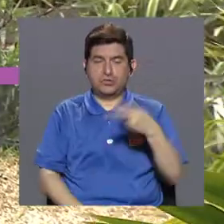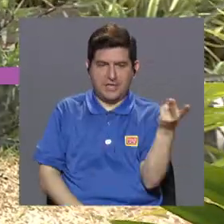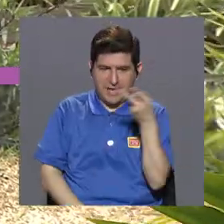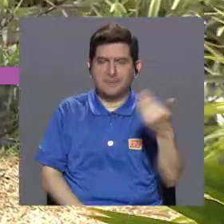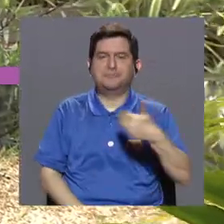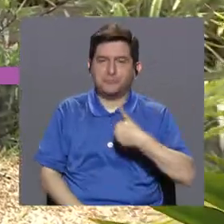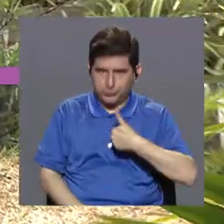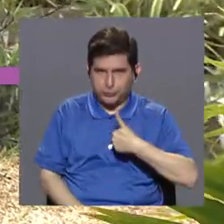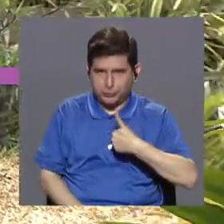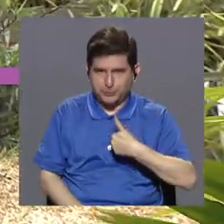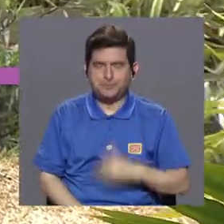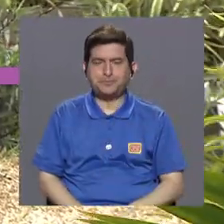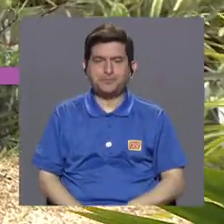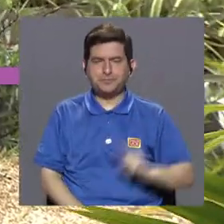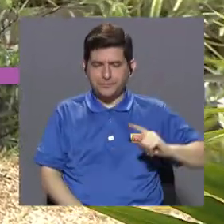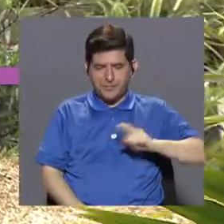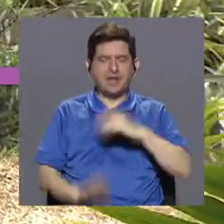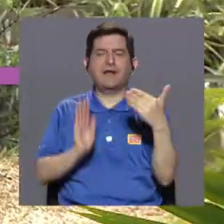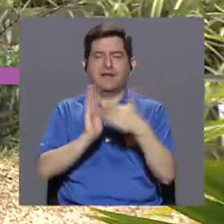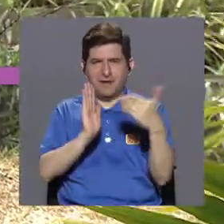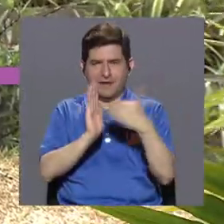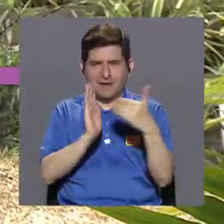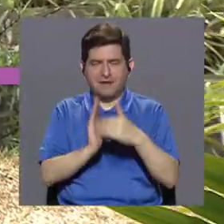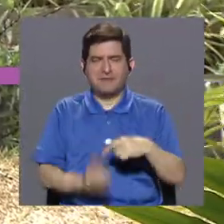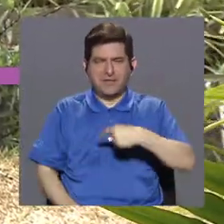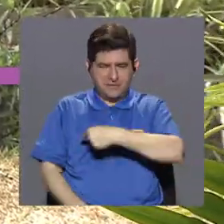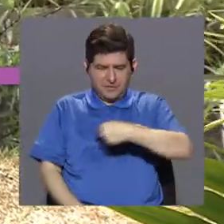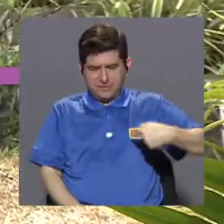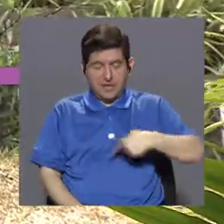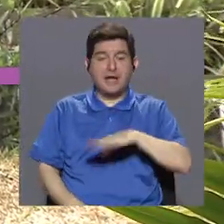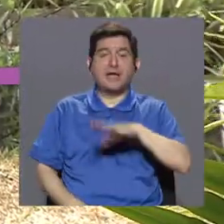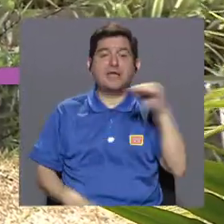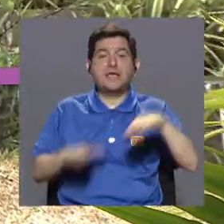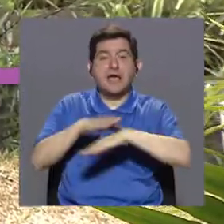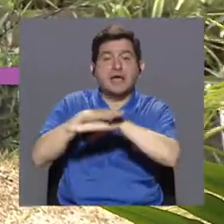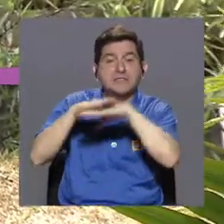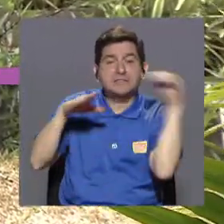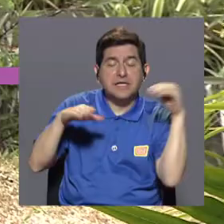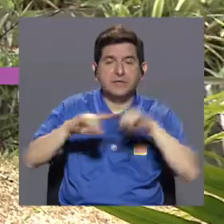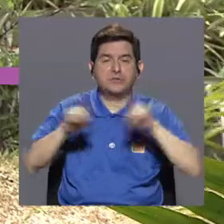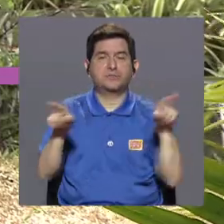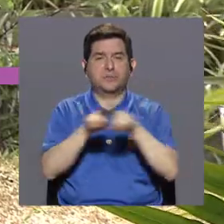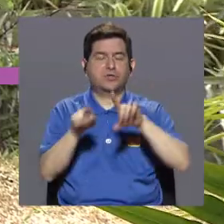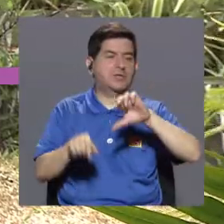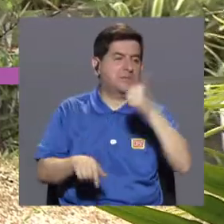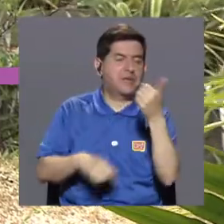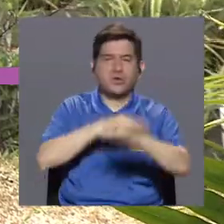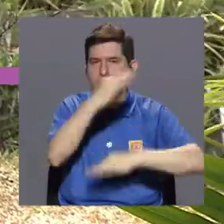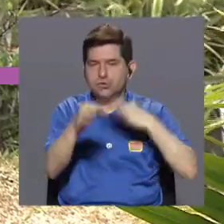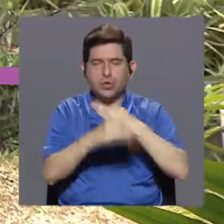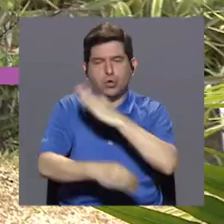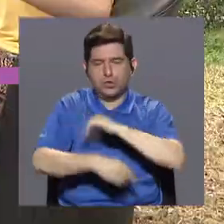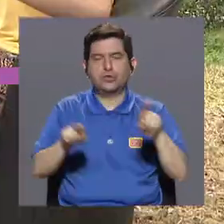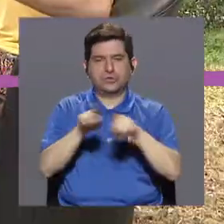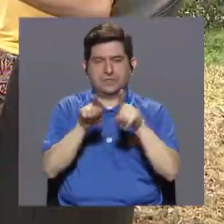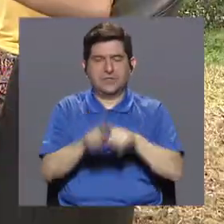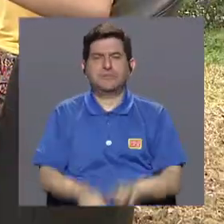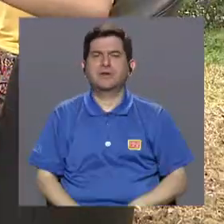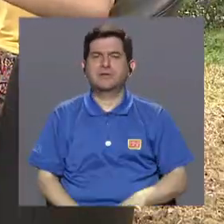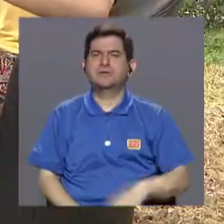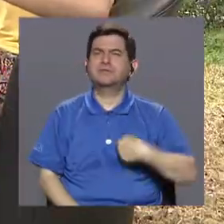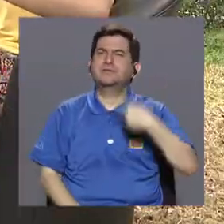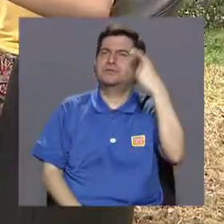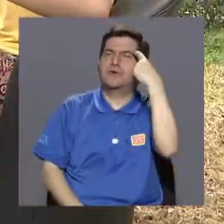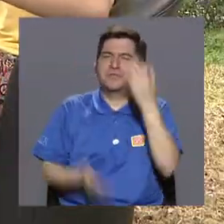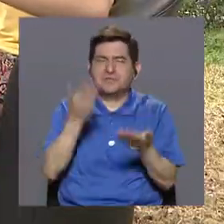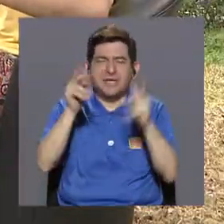tienen parásitos que los afectan, intestinales y externos, pero también las otras especies también tienen, sí, claro. De pronto estaba